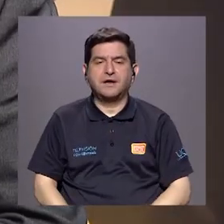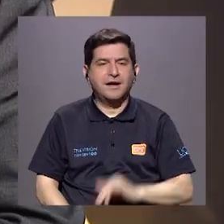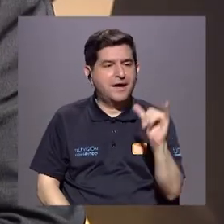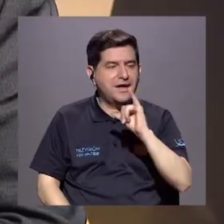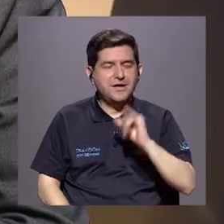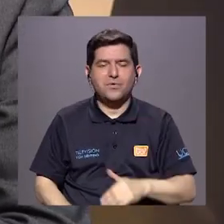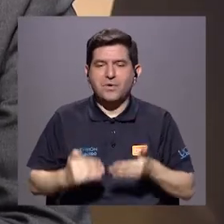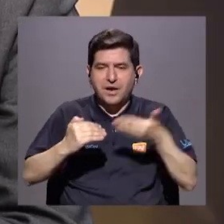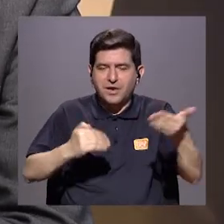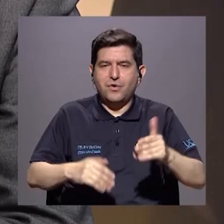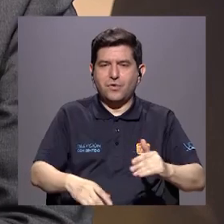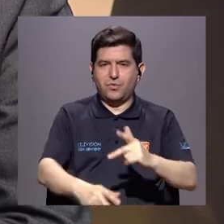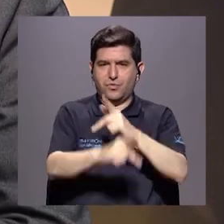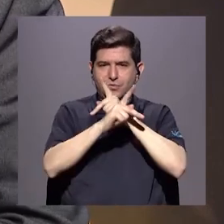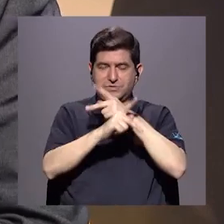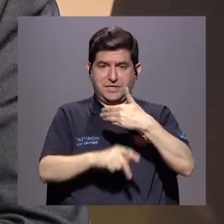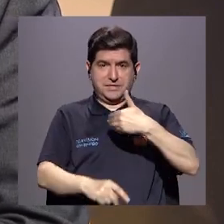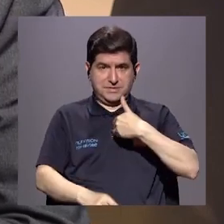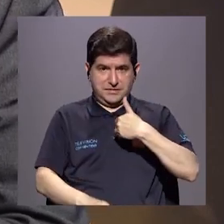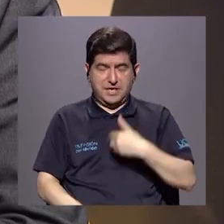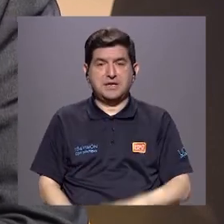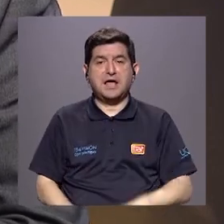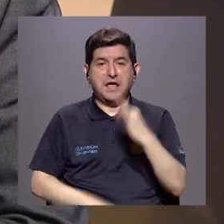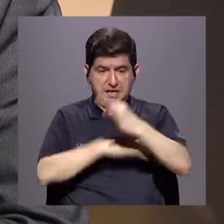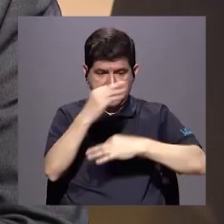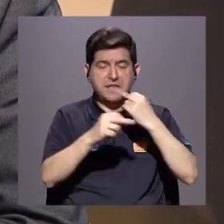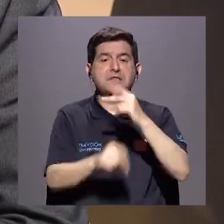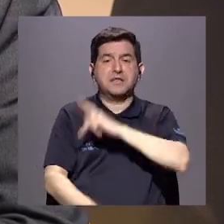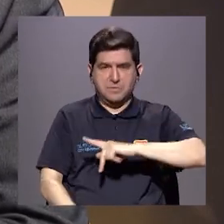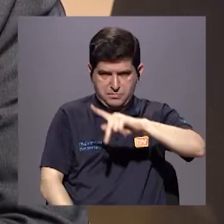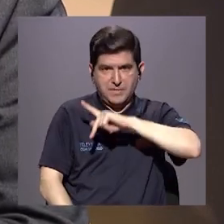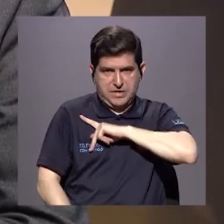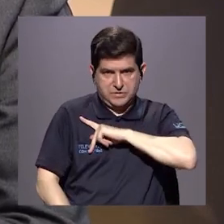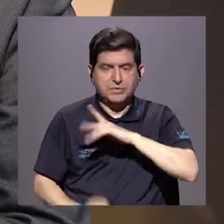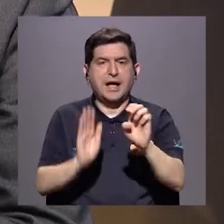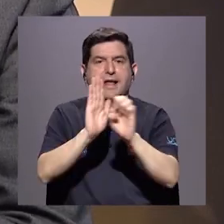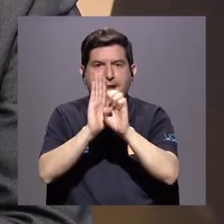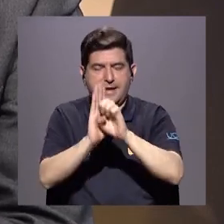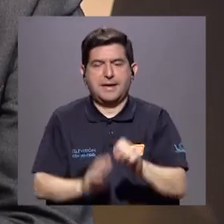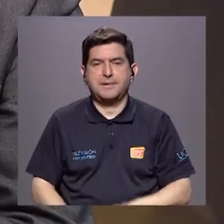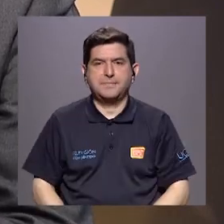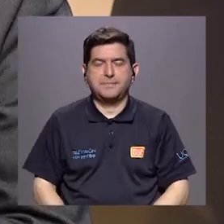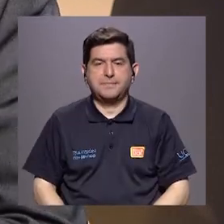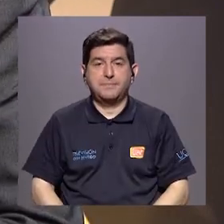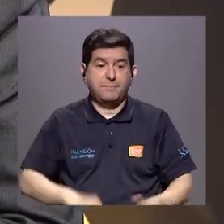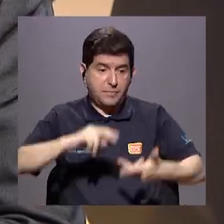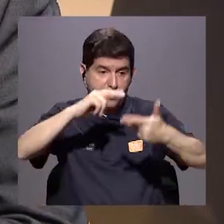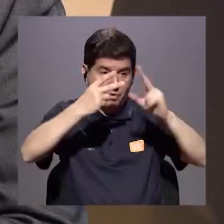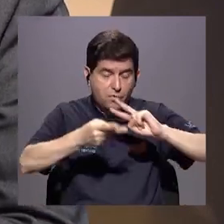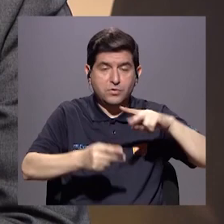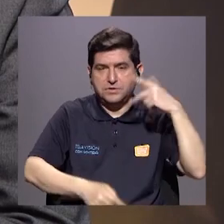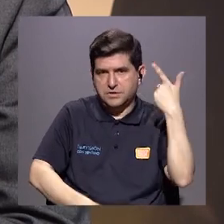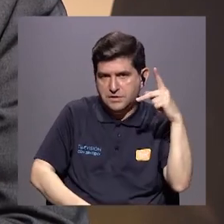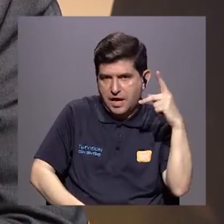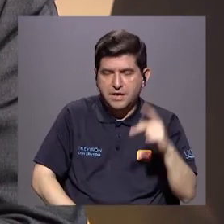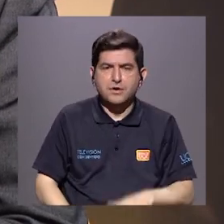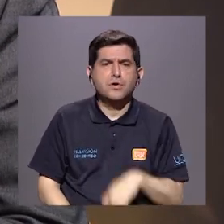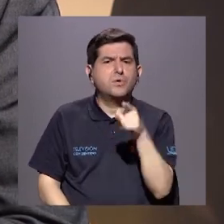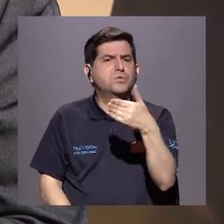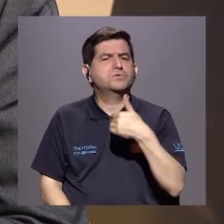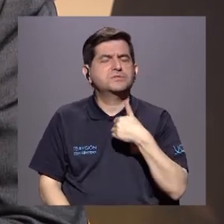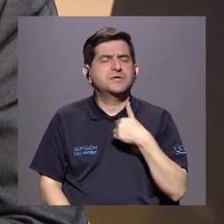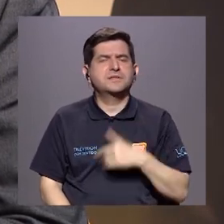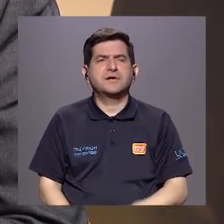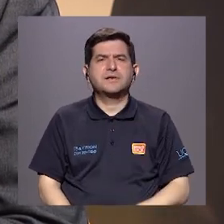igualmente falta 233 podríamos tener factores que son de carácter personal digamos por ejemplo y en contraposición a los factores de riesgo si vos tenés